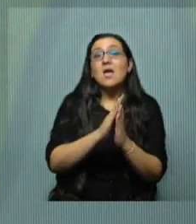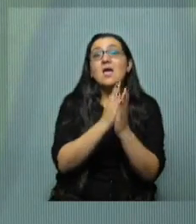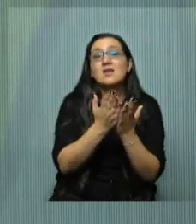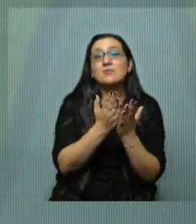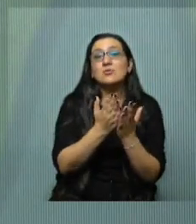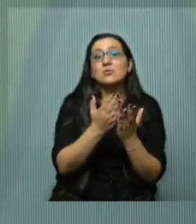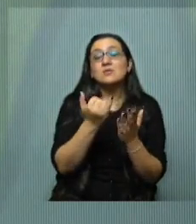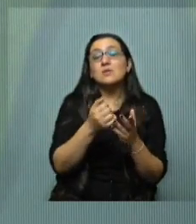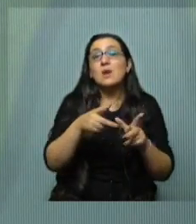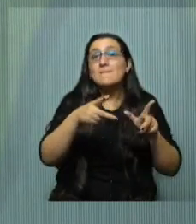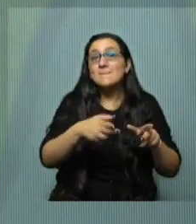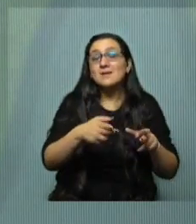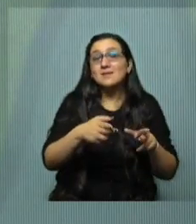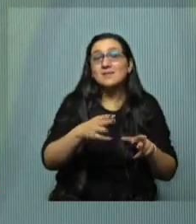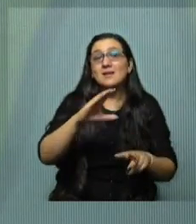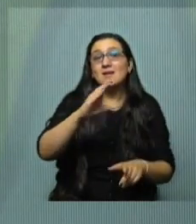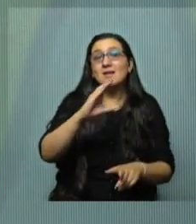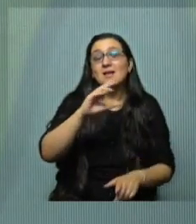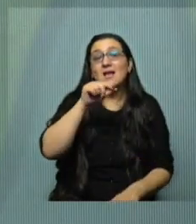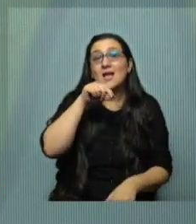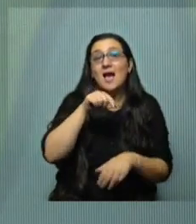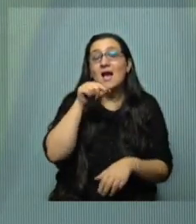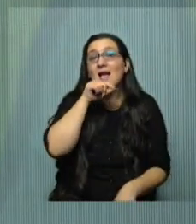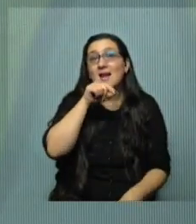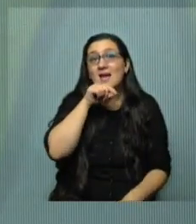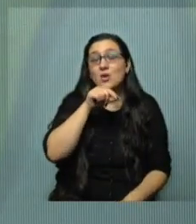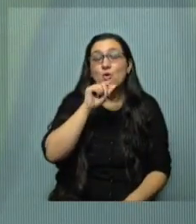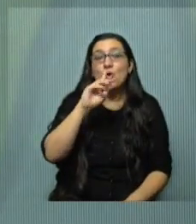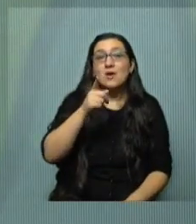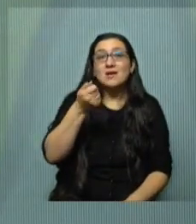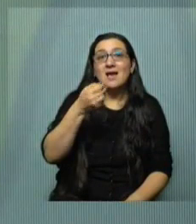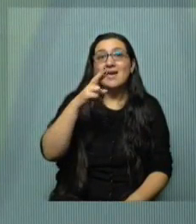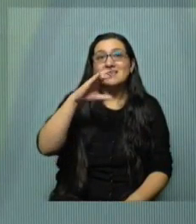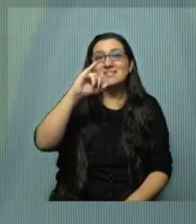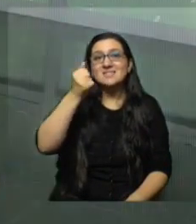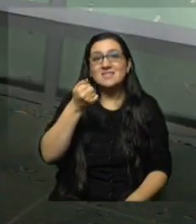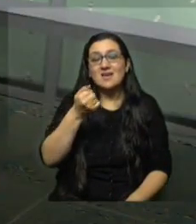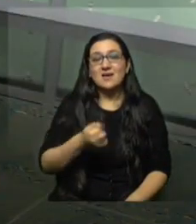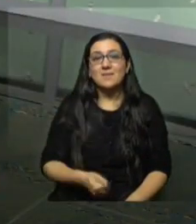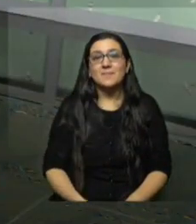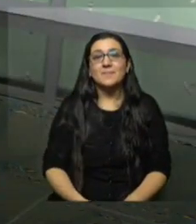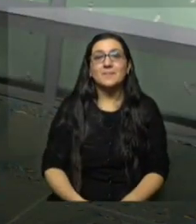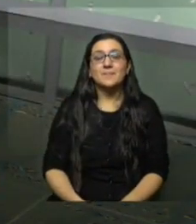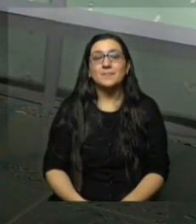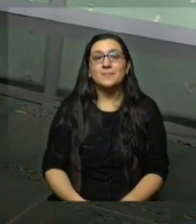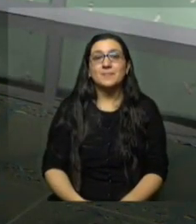epílogo del Canario García, que para mí es un sueño cumplido, porque es para mí un referente y un ídolo